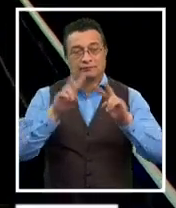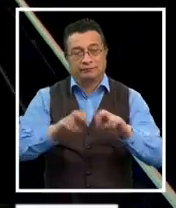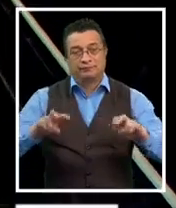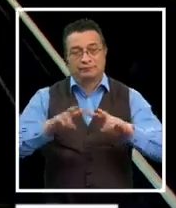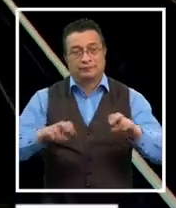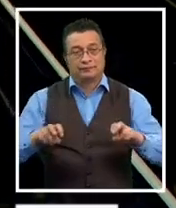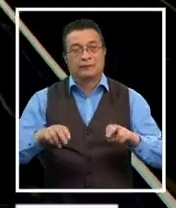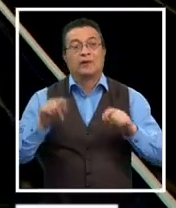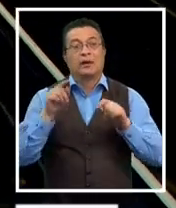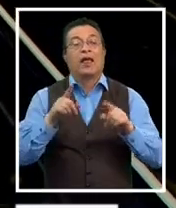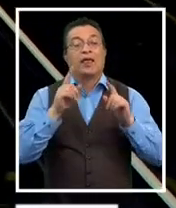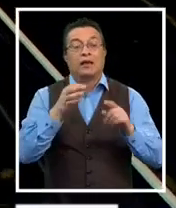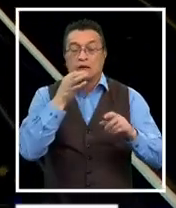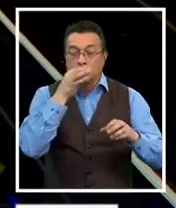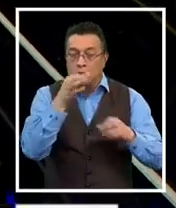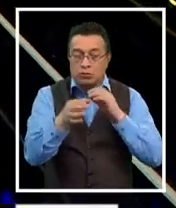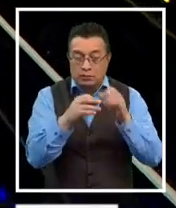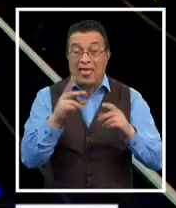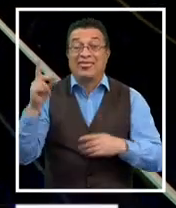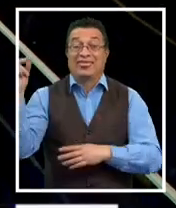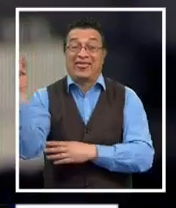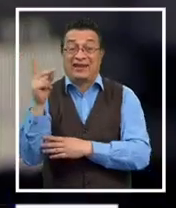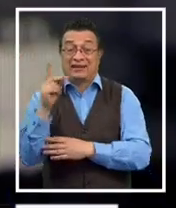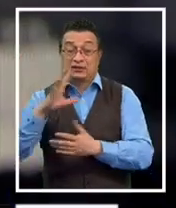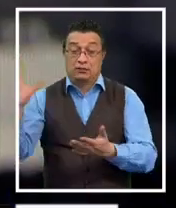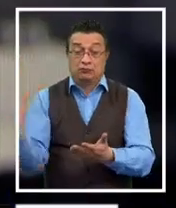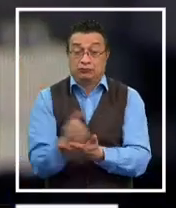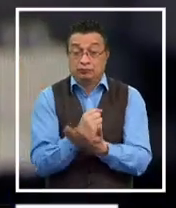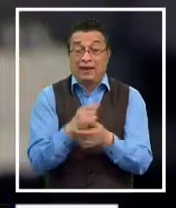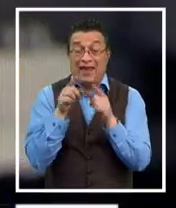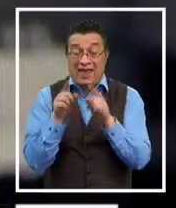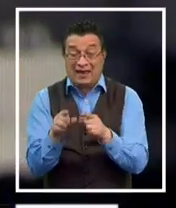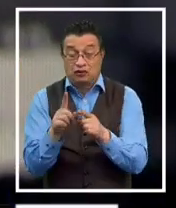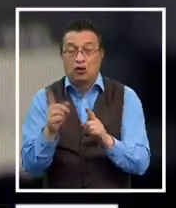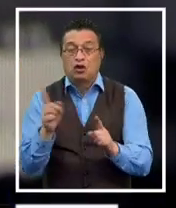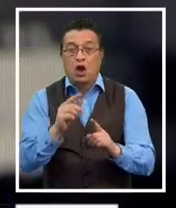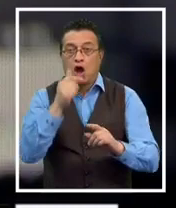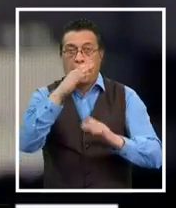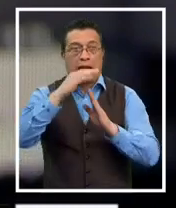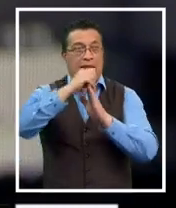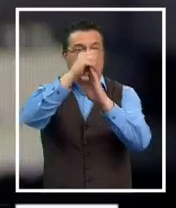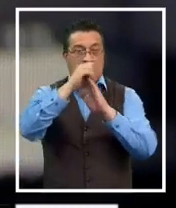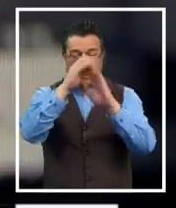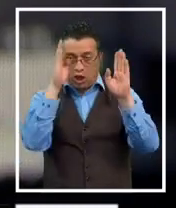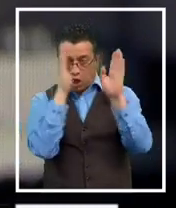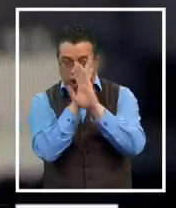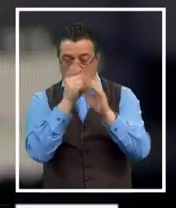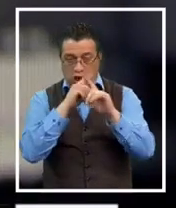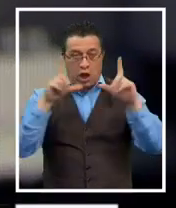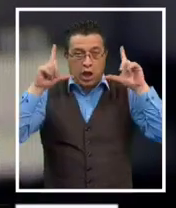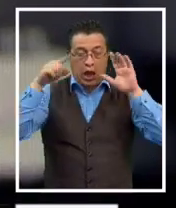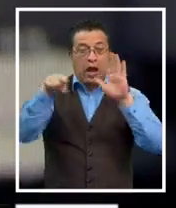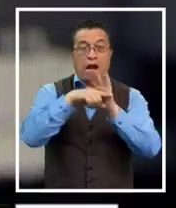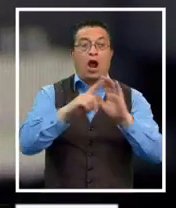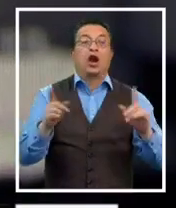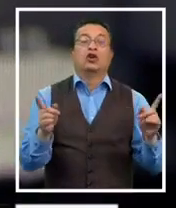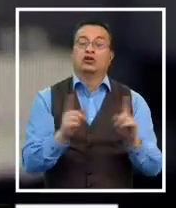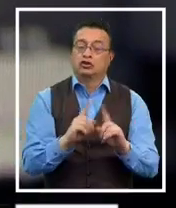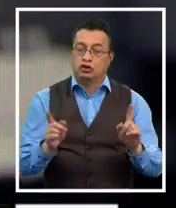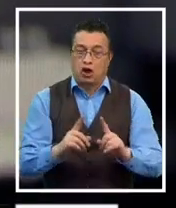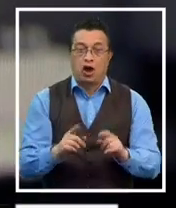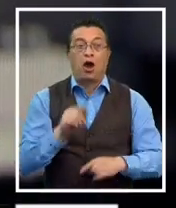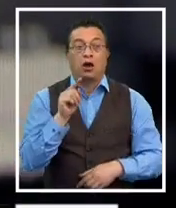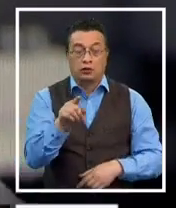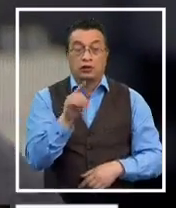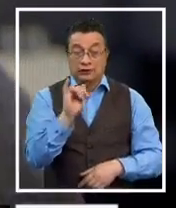querer acá venir a decirnos que la derecha logró capitalizar esto y que no tuvo que esconder su liderazgo por su desprestigio y por lo tanto sólo deja de dieron